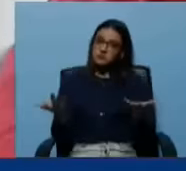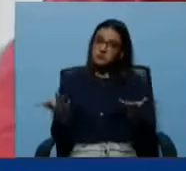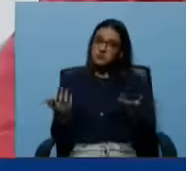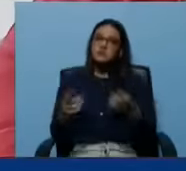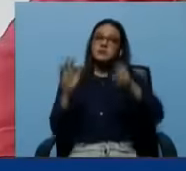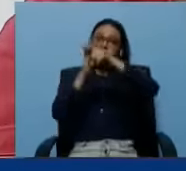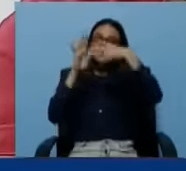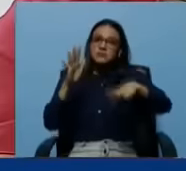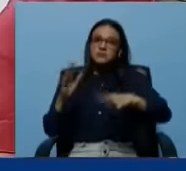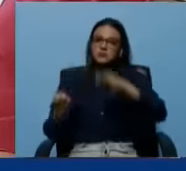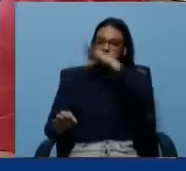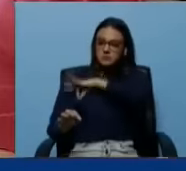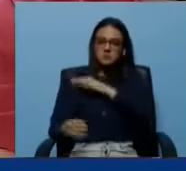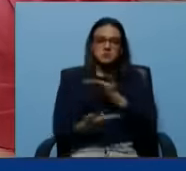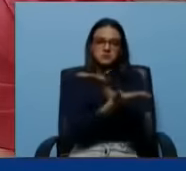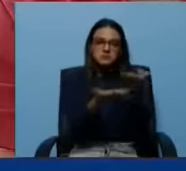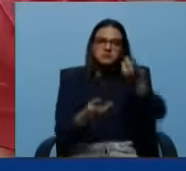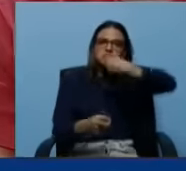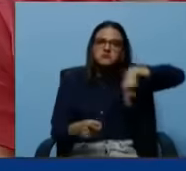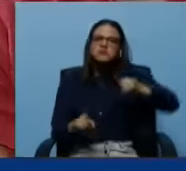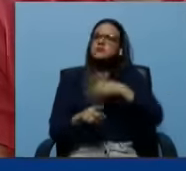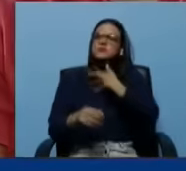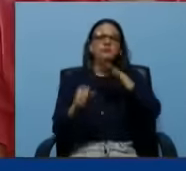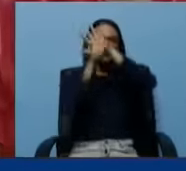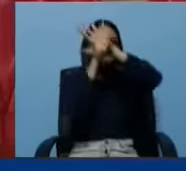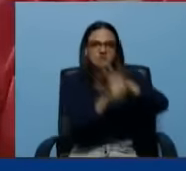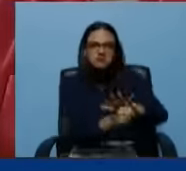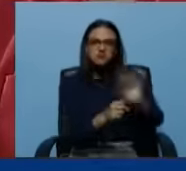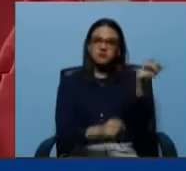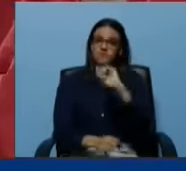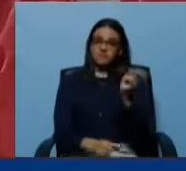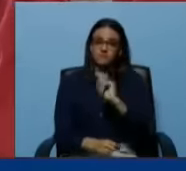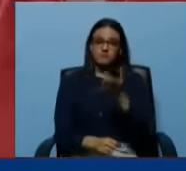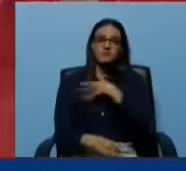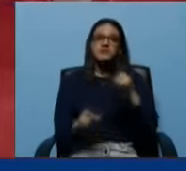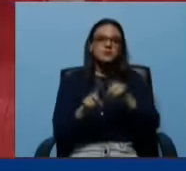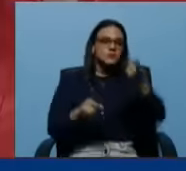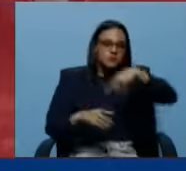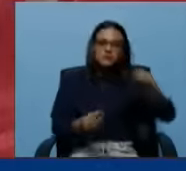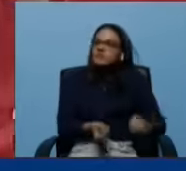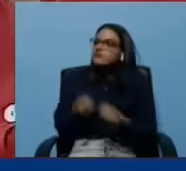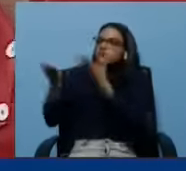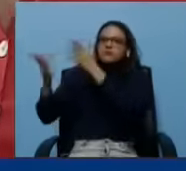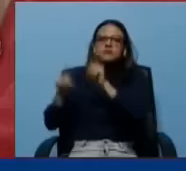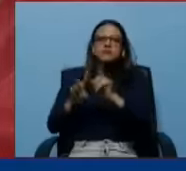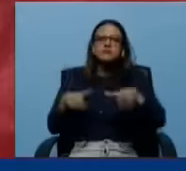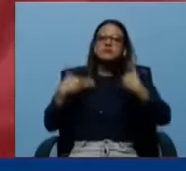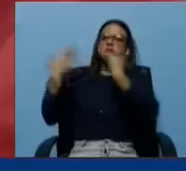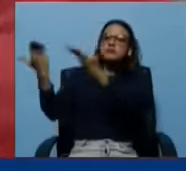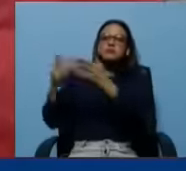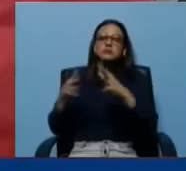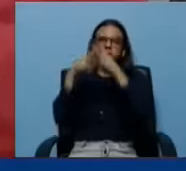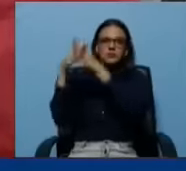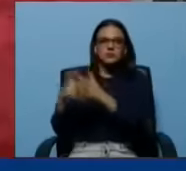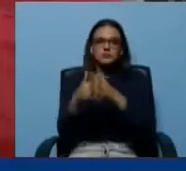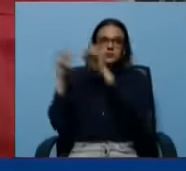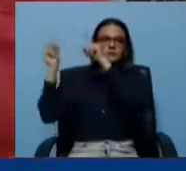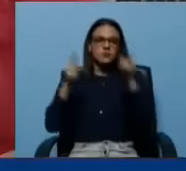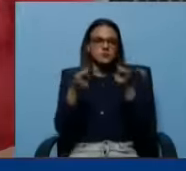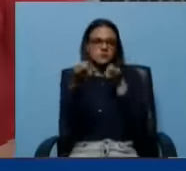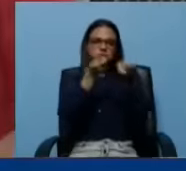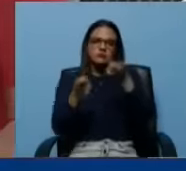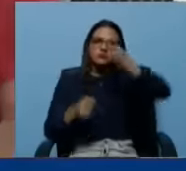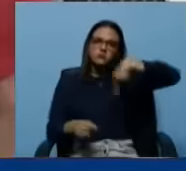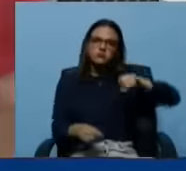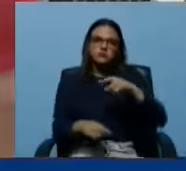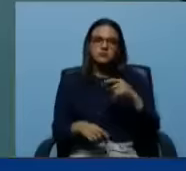derechos sociales y la recolonización y entrega de nuestros países al imperio de los Estados Unidos de Norteamérica. No hay